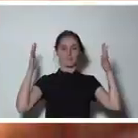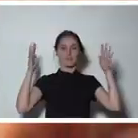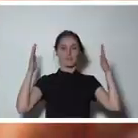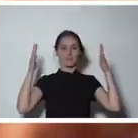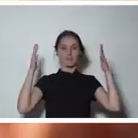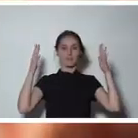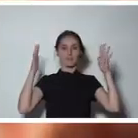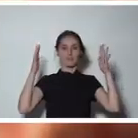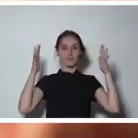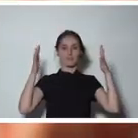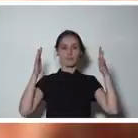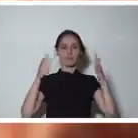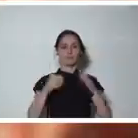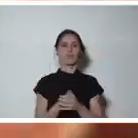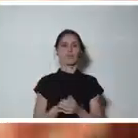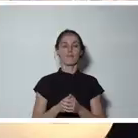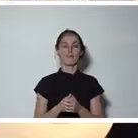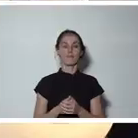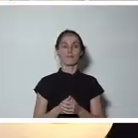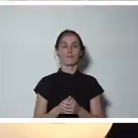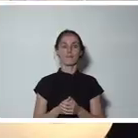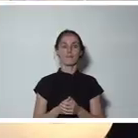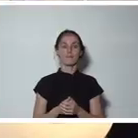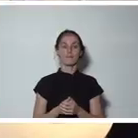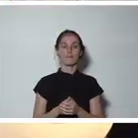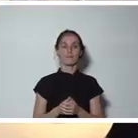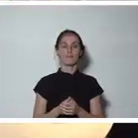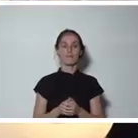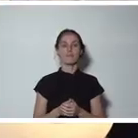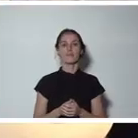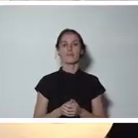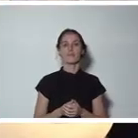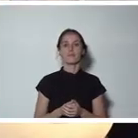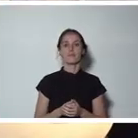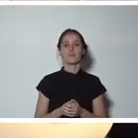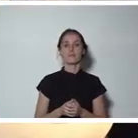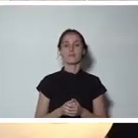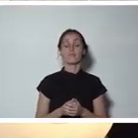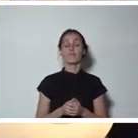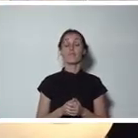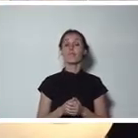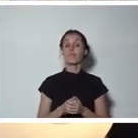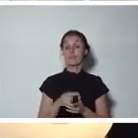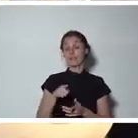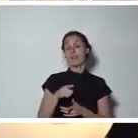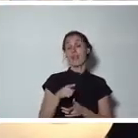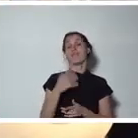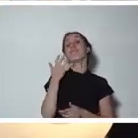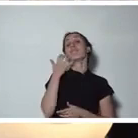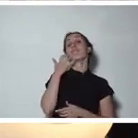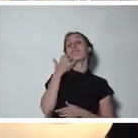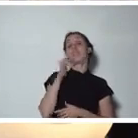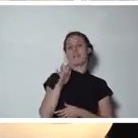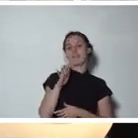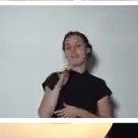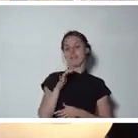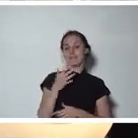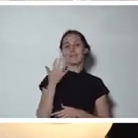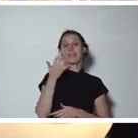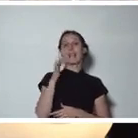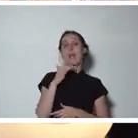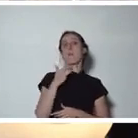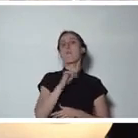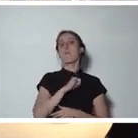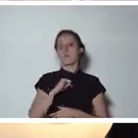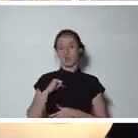pescatera pero lo que quería lo que quería reseñar de esta anécdota personal que por desgracia no es personal sino que es